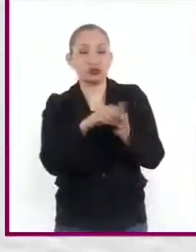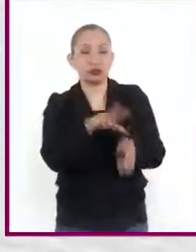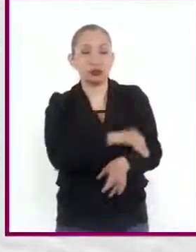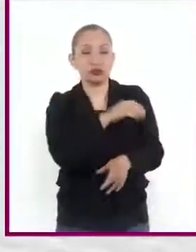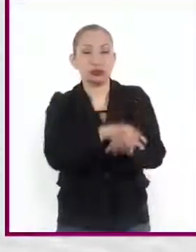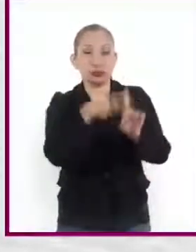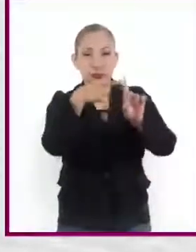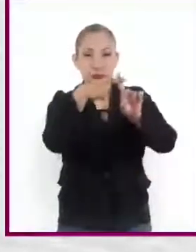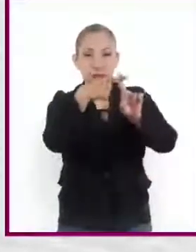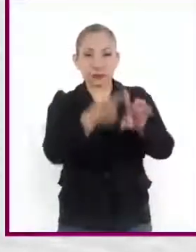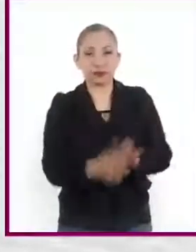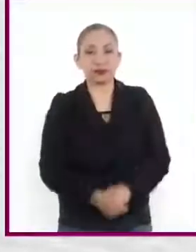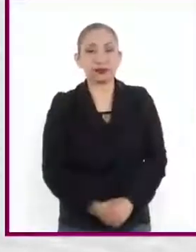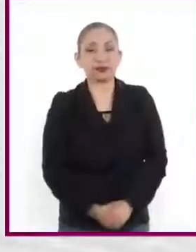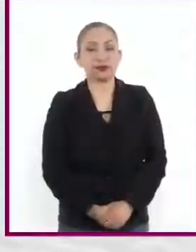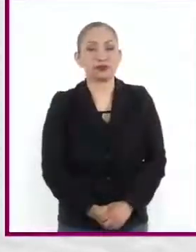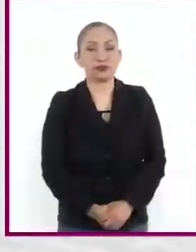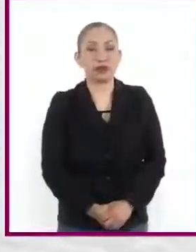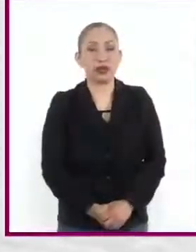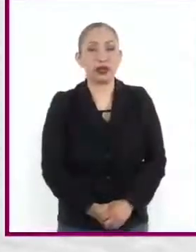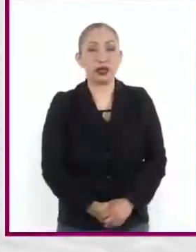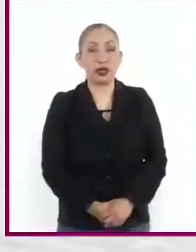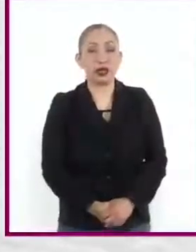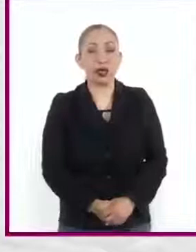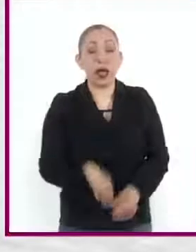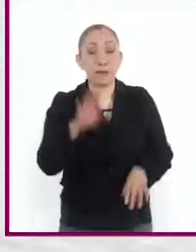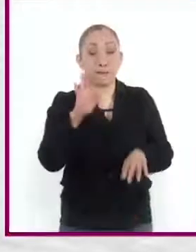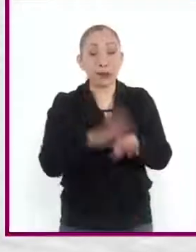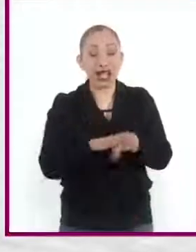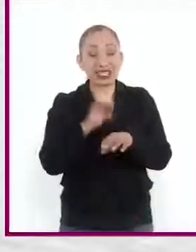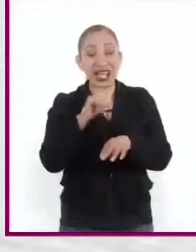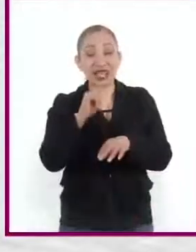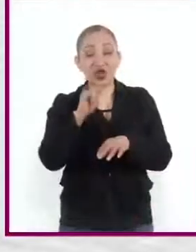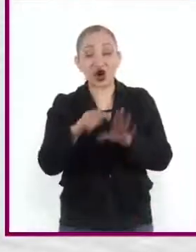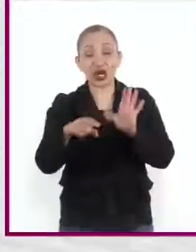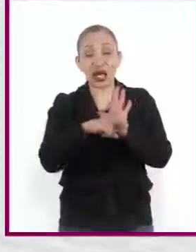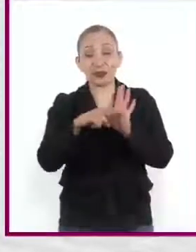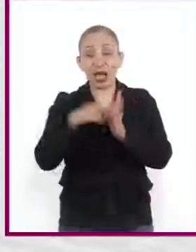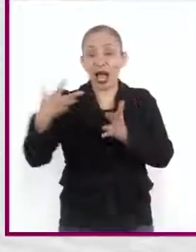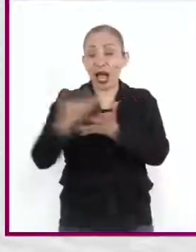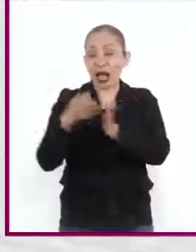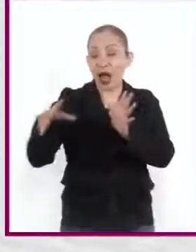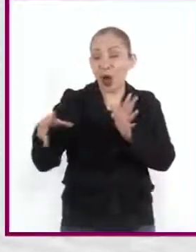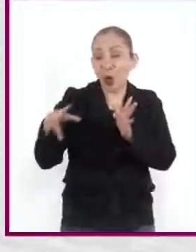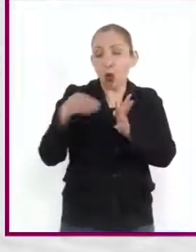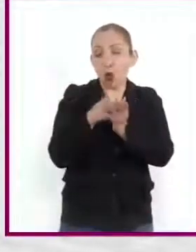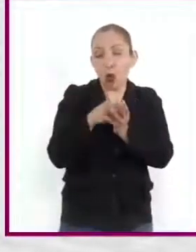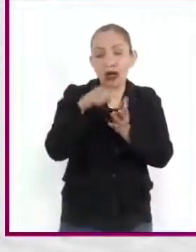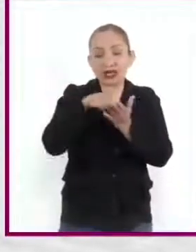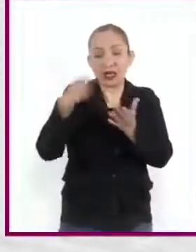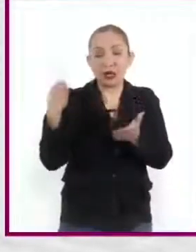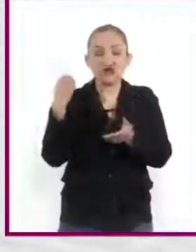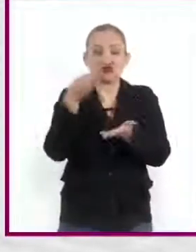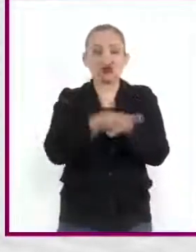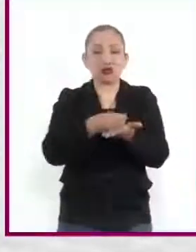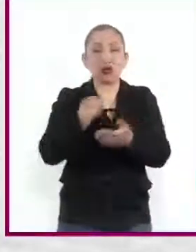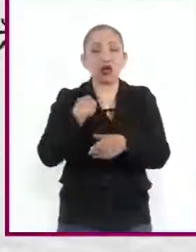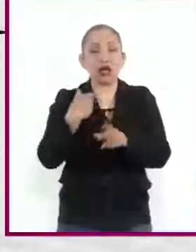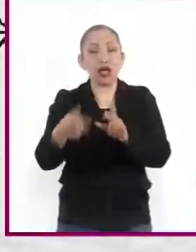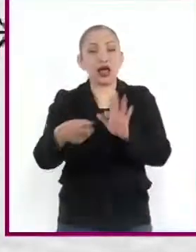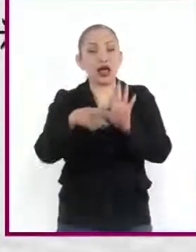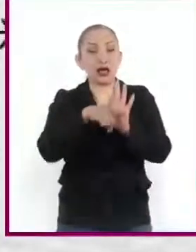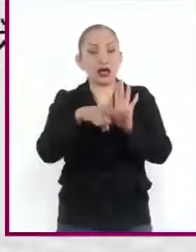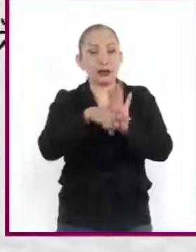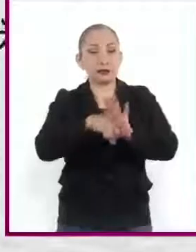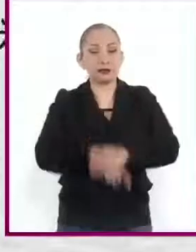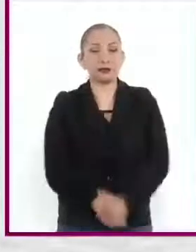eléctrica positiva. El más electronegativo es el que ganará electrones y se le asigna una carga